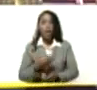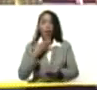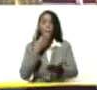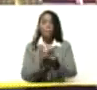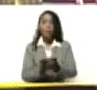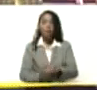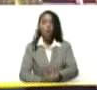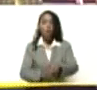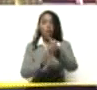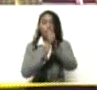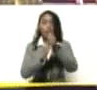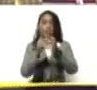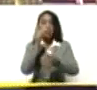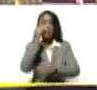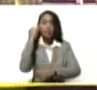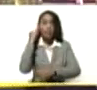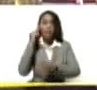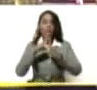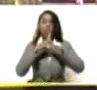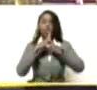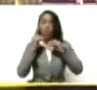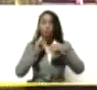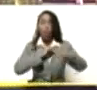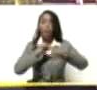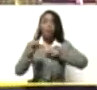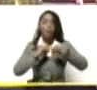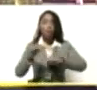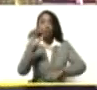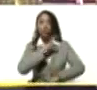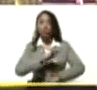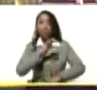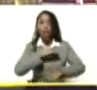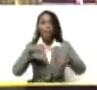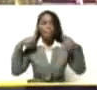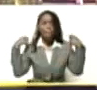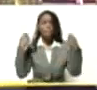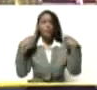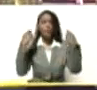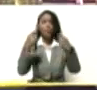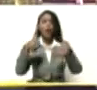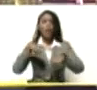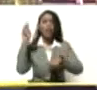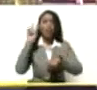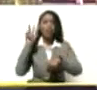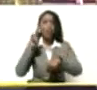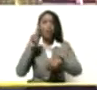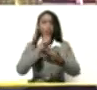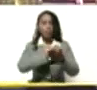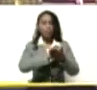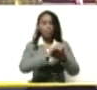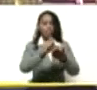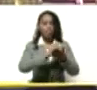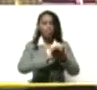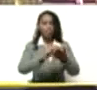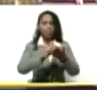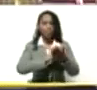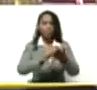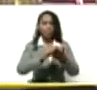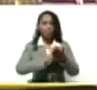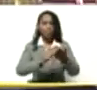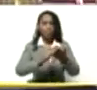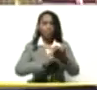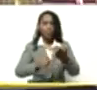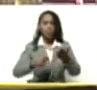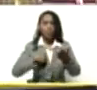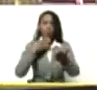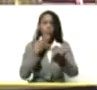los líderes y lideresas de todos los movimientos sociales y populares de Venezuela tomar nota. Le